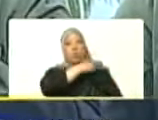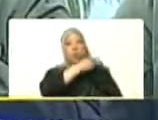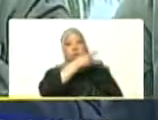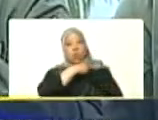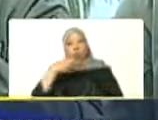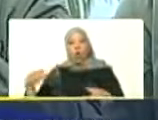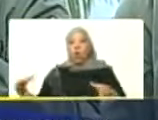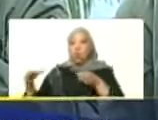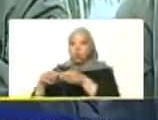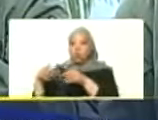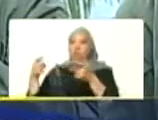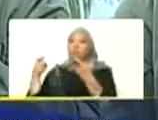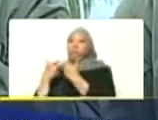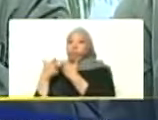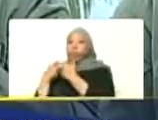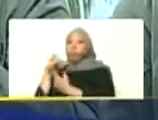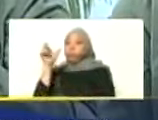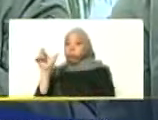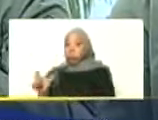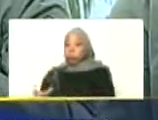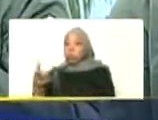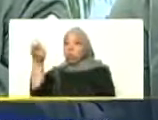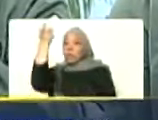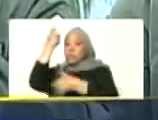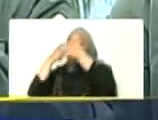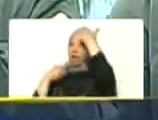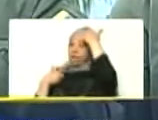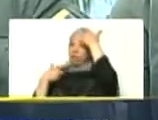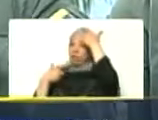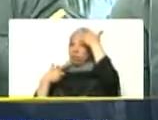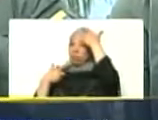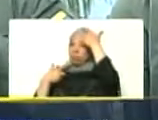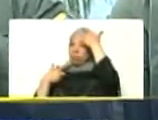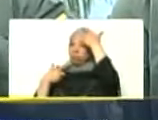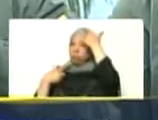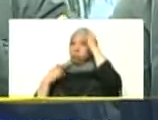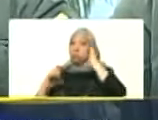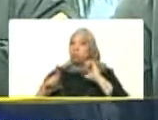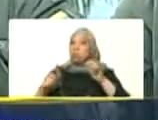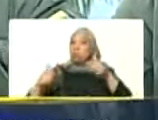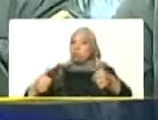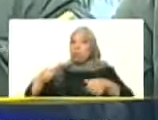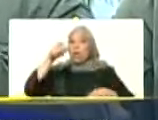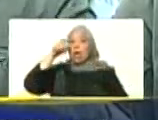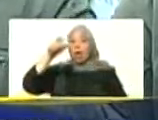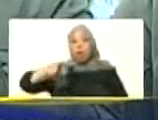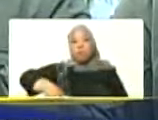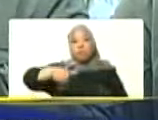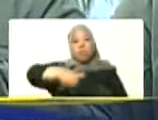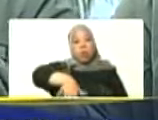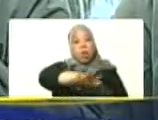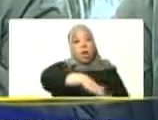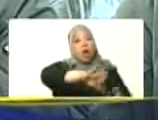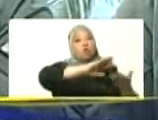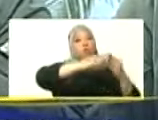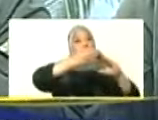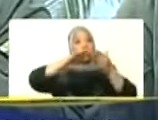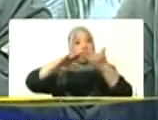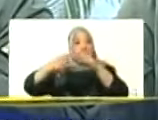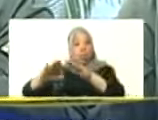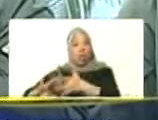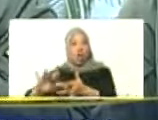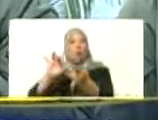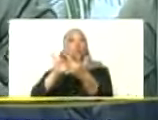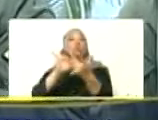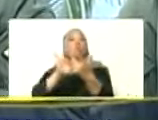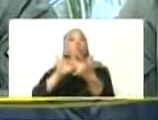batallón, cuando nuestro comandante Chávez nos lanzó hacia ese pueblo, hacia estos barrios, hacia